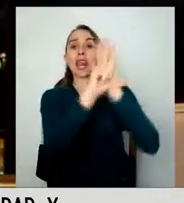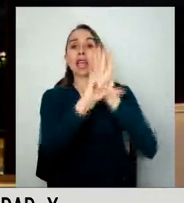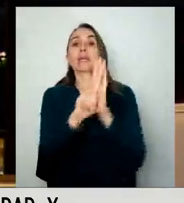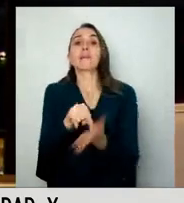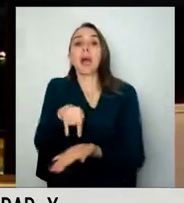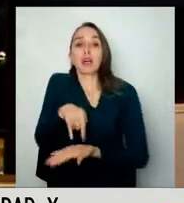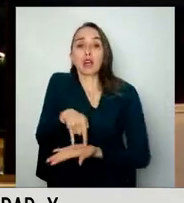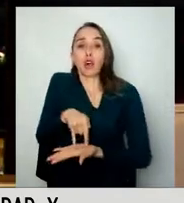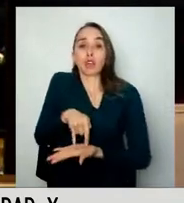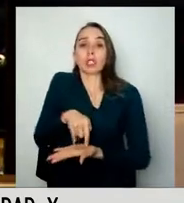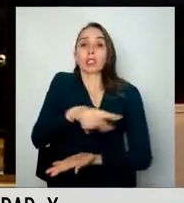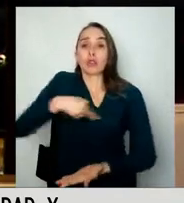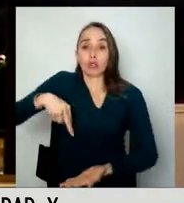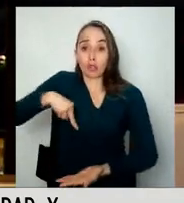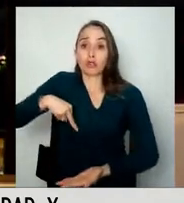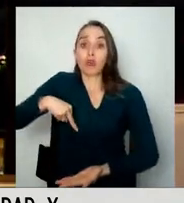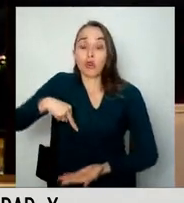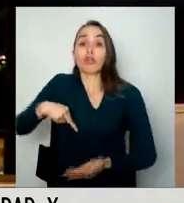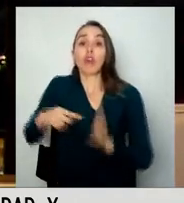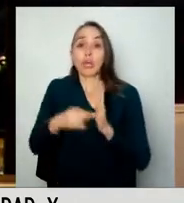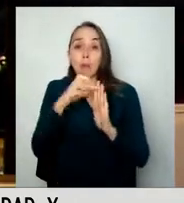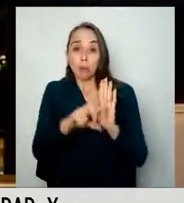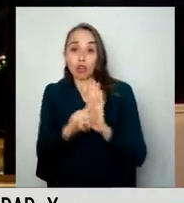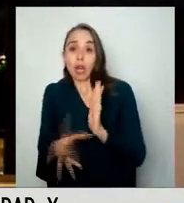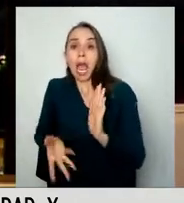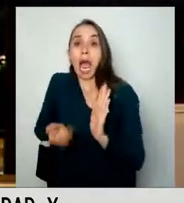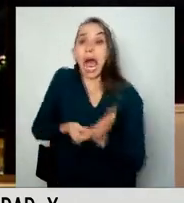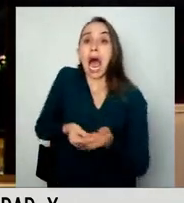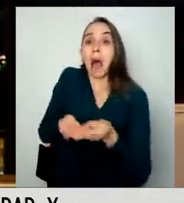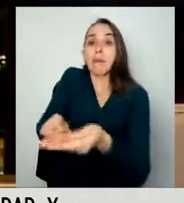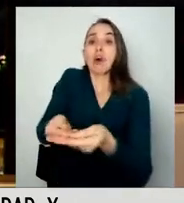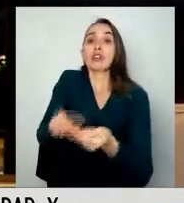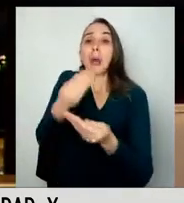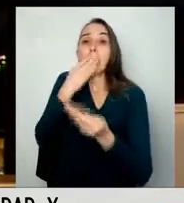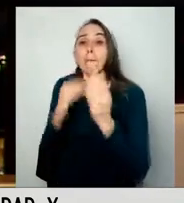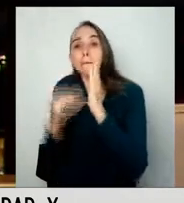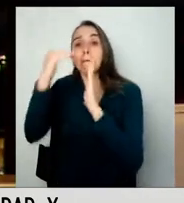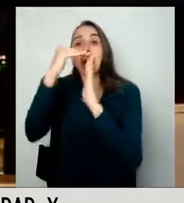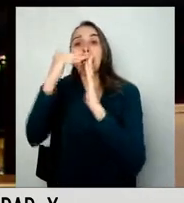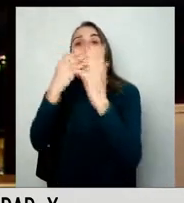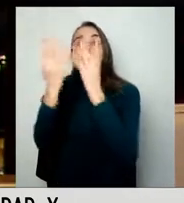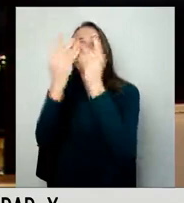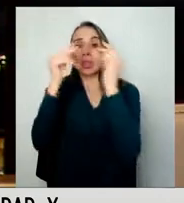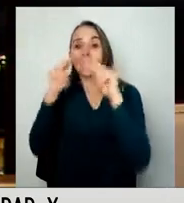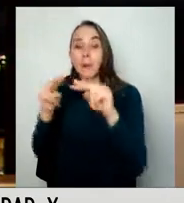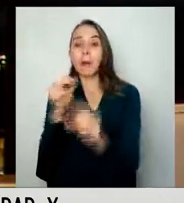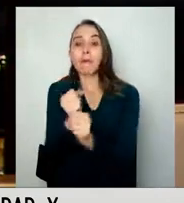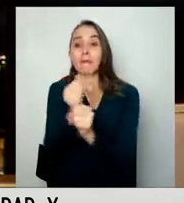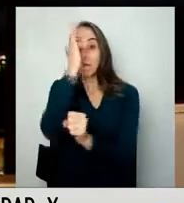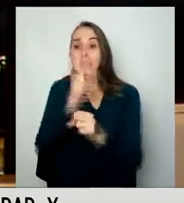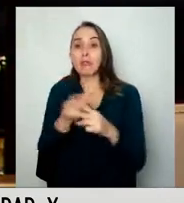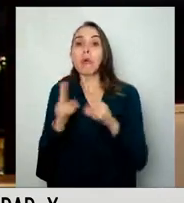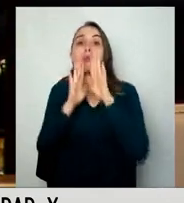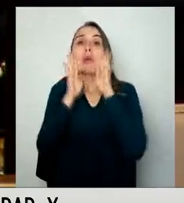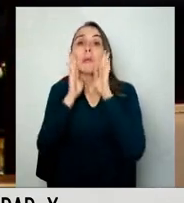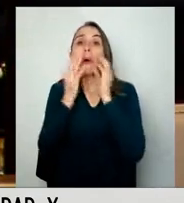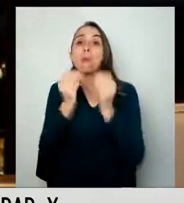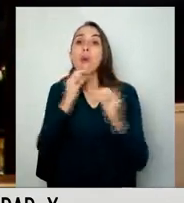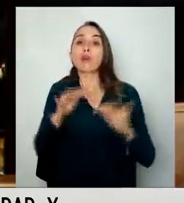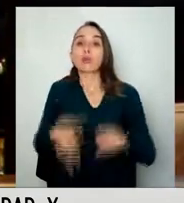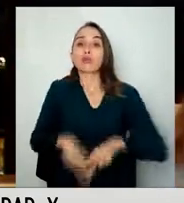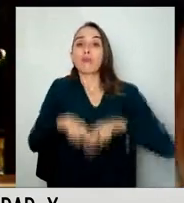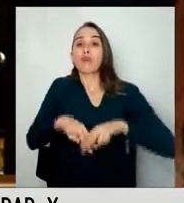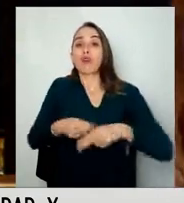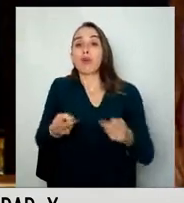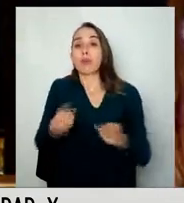aportemos de manera concreta en mejorar los estándares de transparencia de probidad y de buen uso de los recursos públicos Gracias